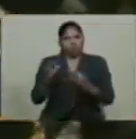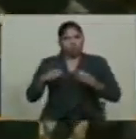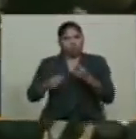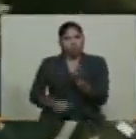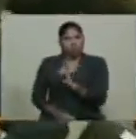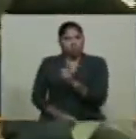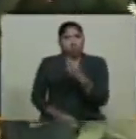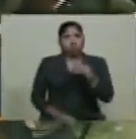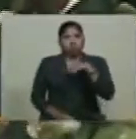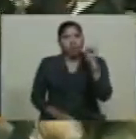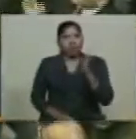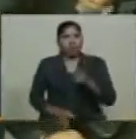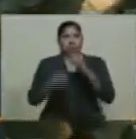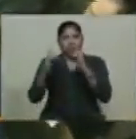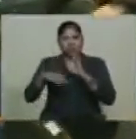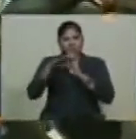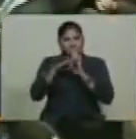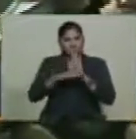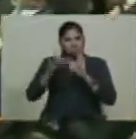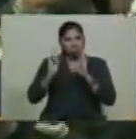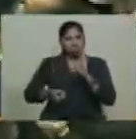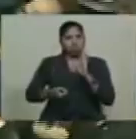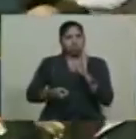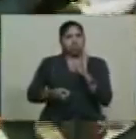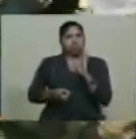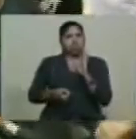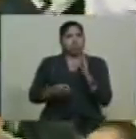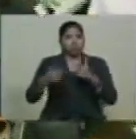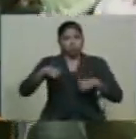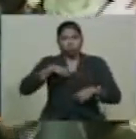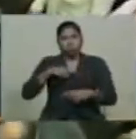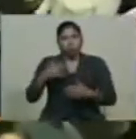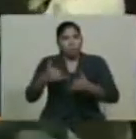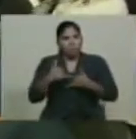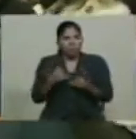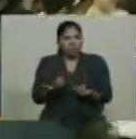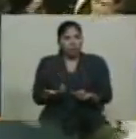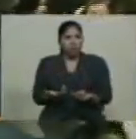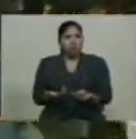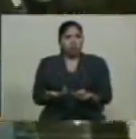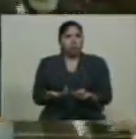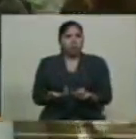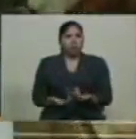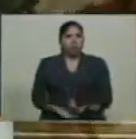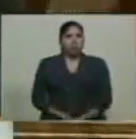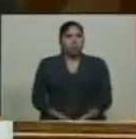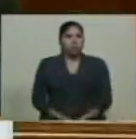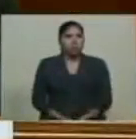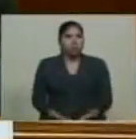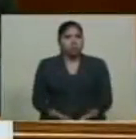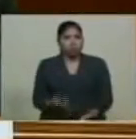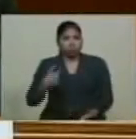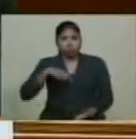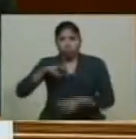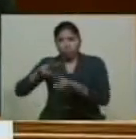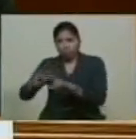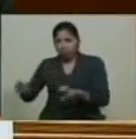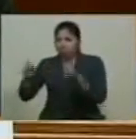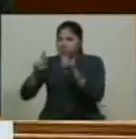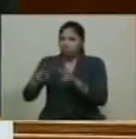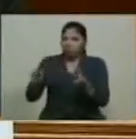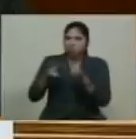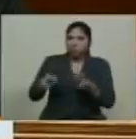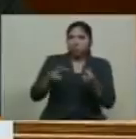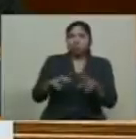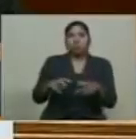Hay que tomar las acciones que sean necesarias. Convirtámonos nosotros, pues. Vamos a investigarlo. Aquí no se